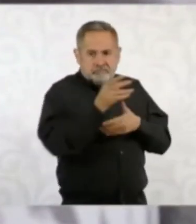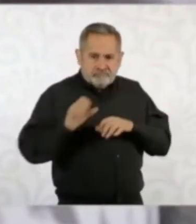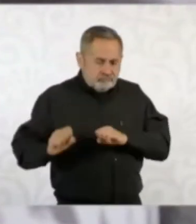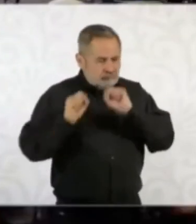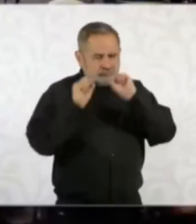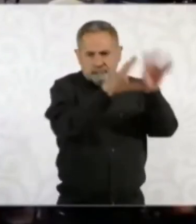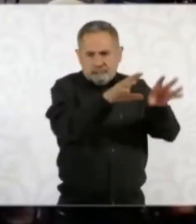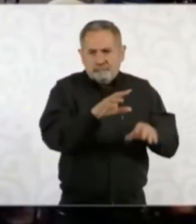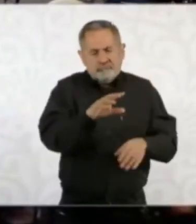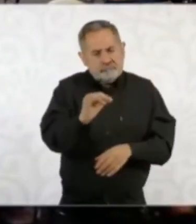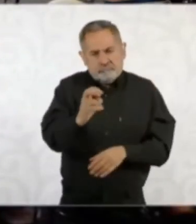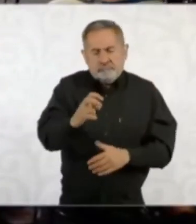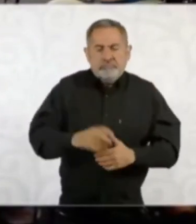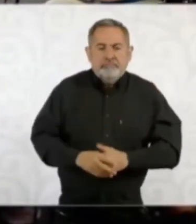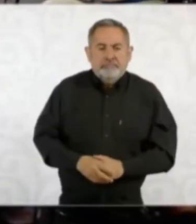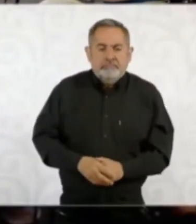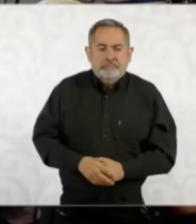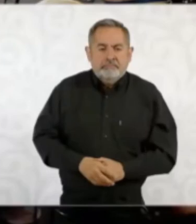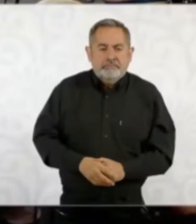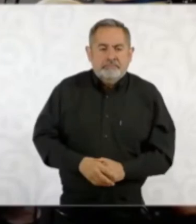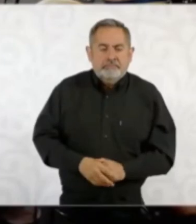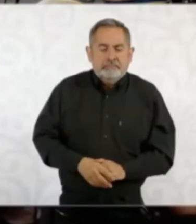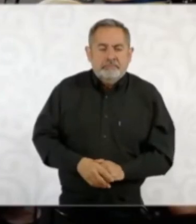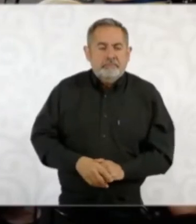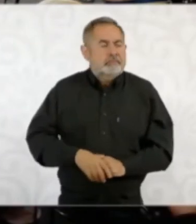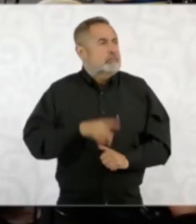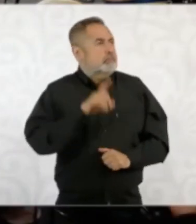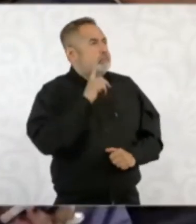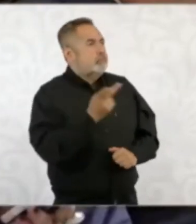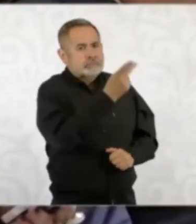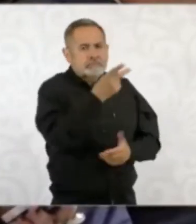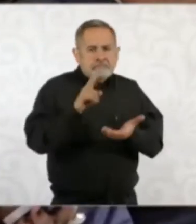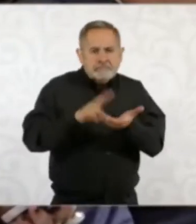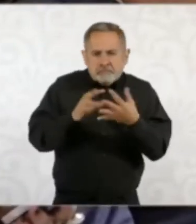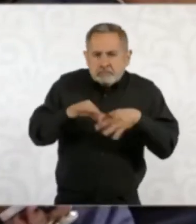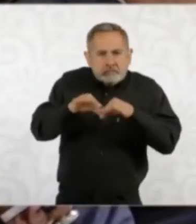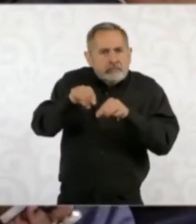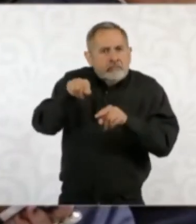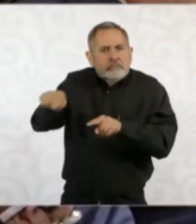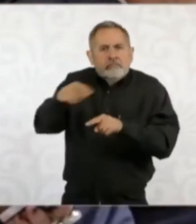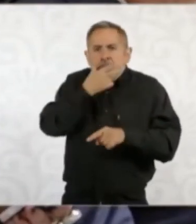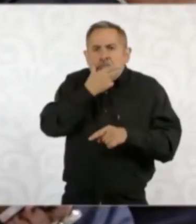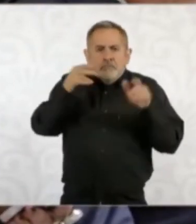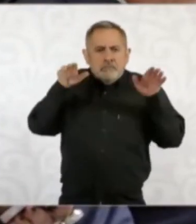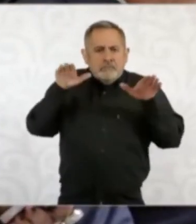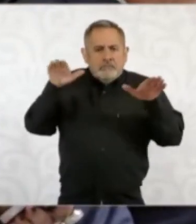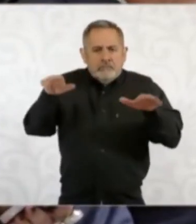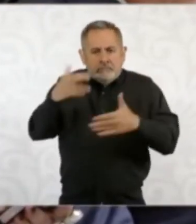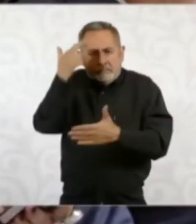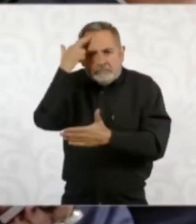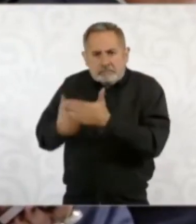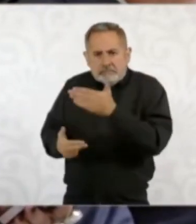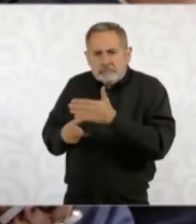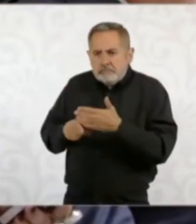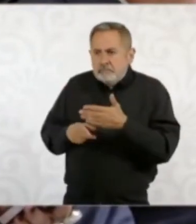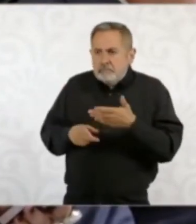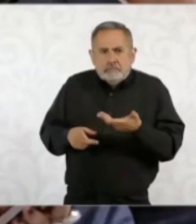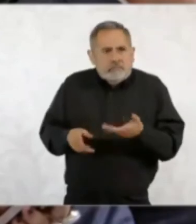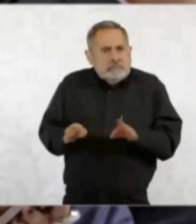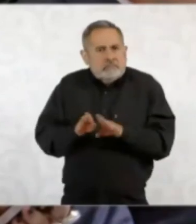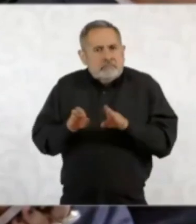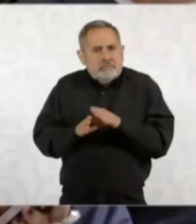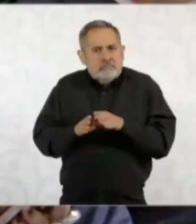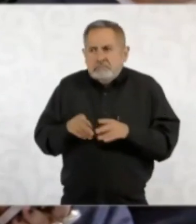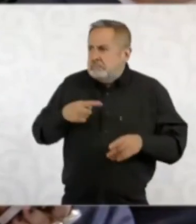país. Pero si tiene un valor estratégico para un caso como este, donde se presume una violación de soberanía,